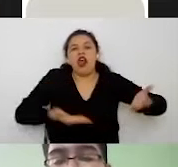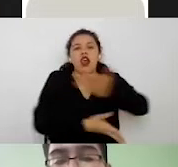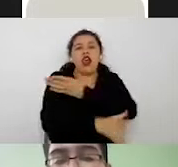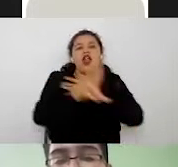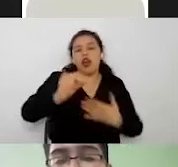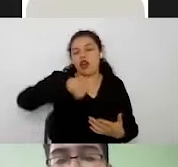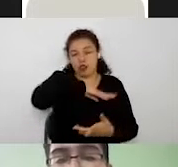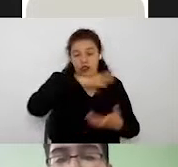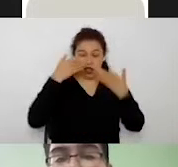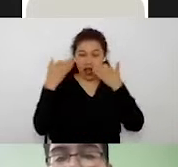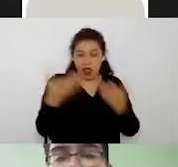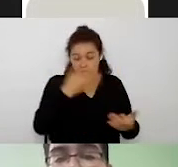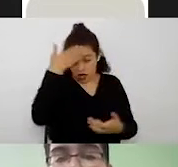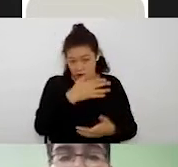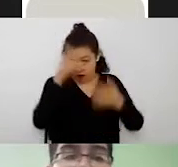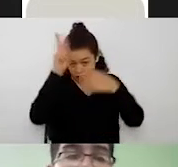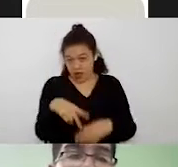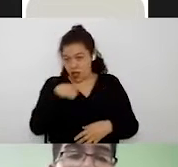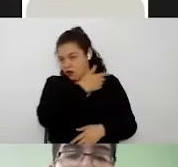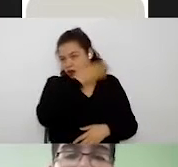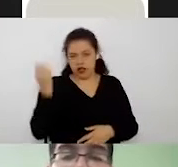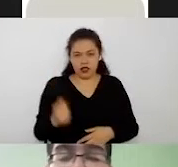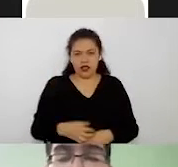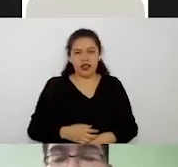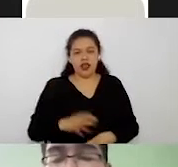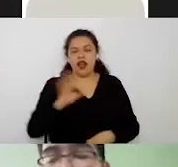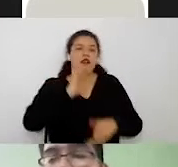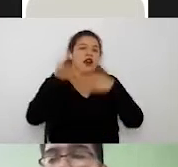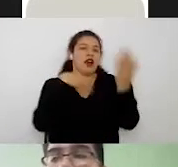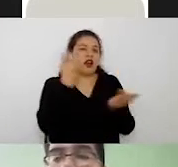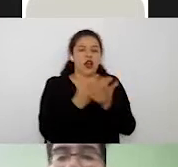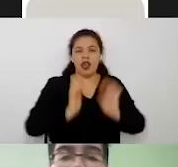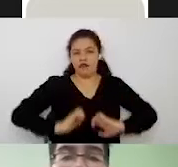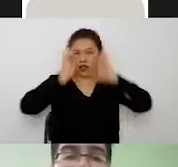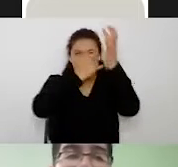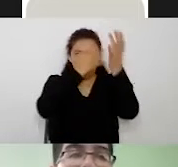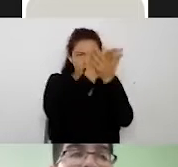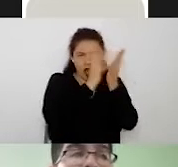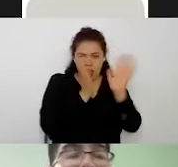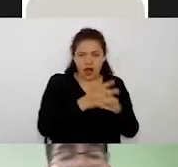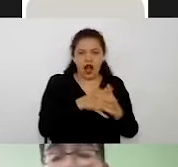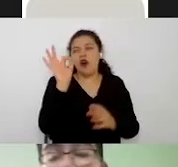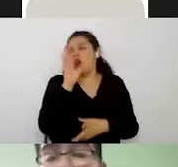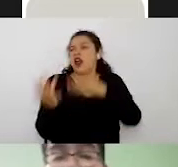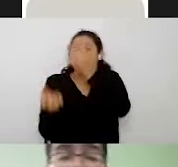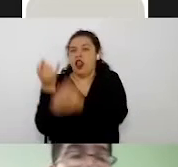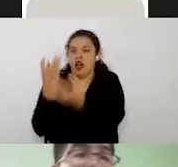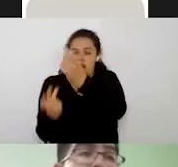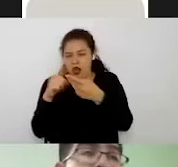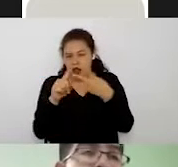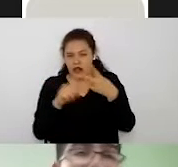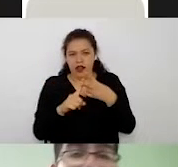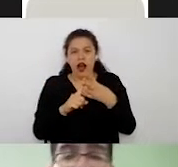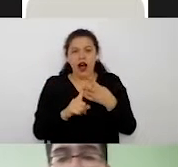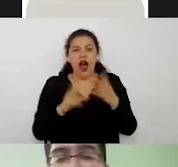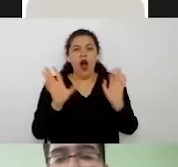consta, porque muchas veces se dice que ya se cayó tal edificio o que se quemó no sé qué o que no encontramos a